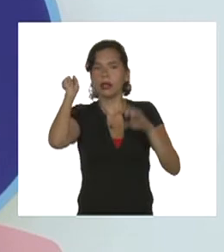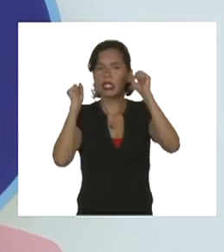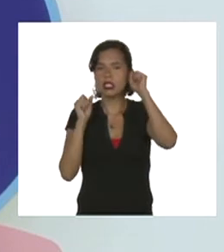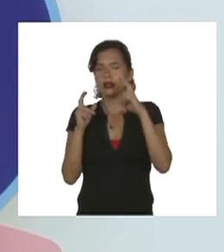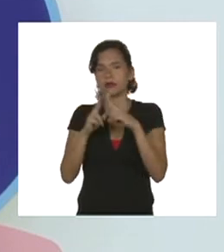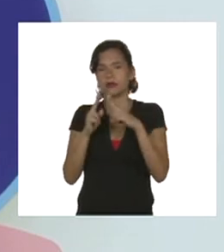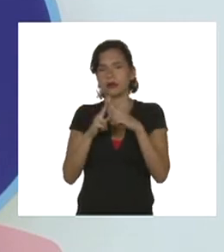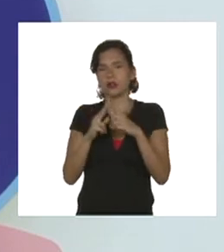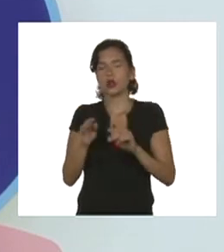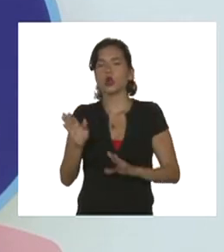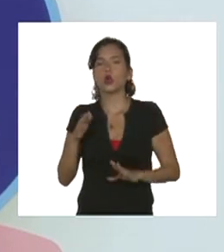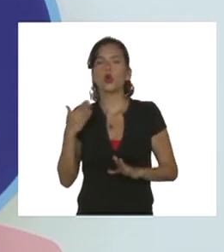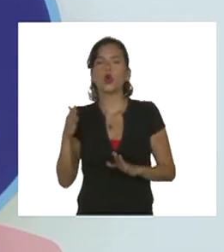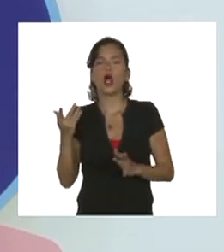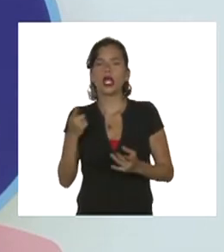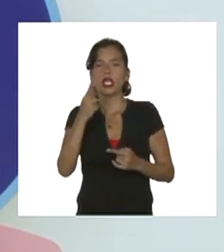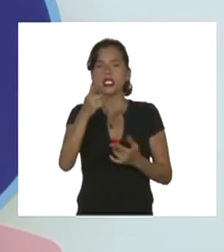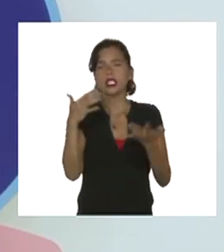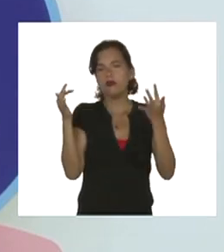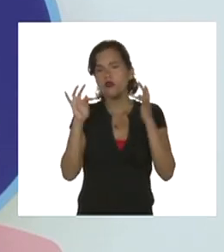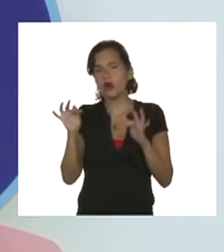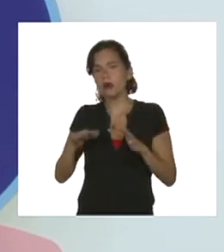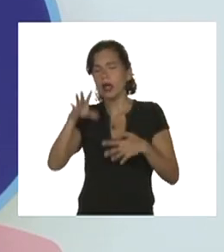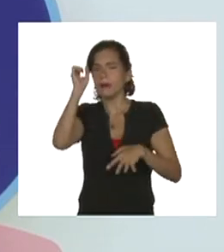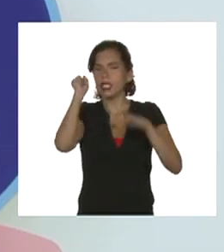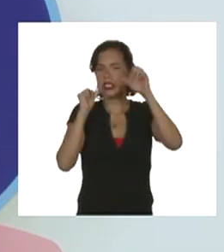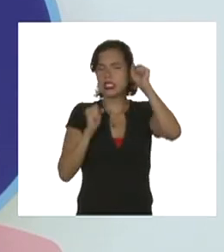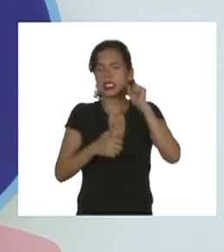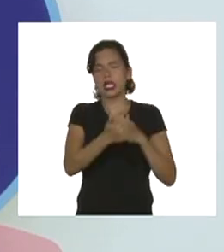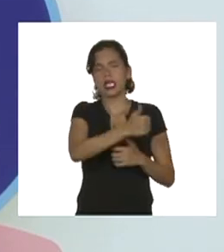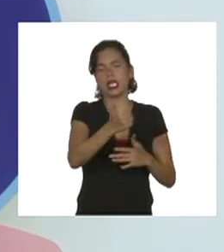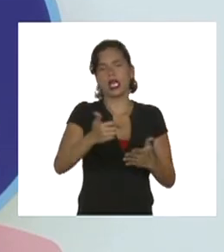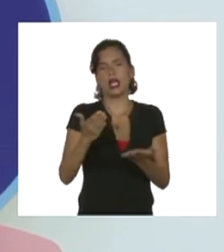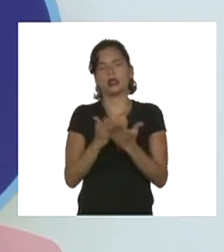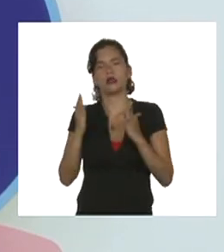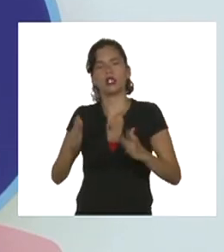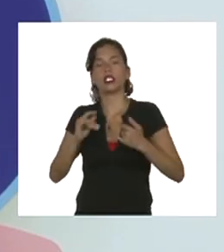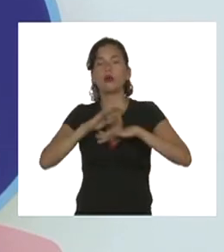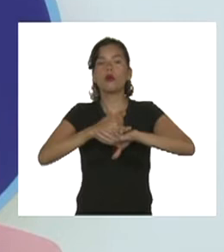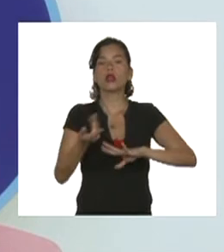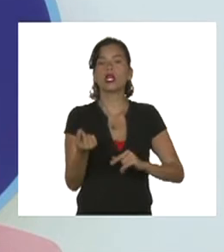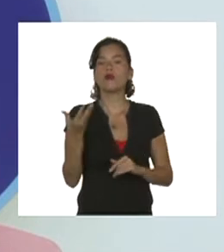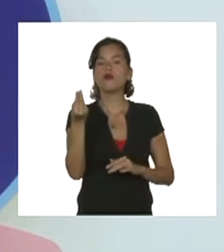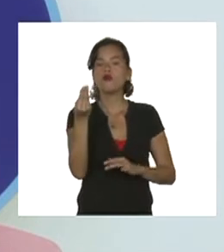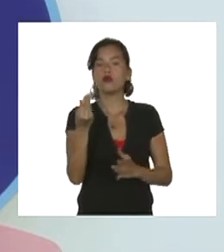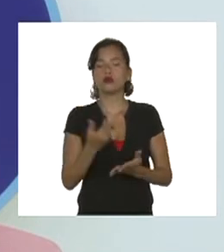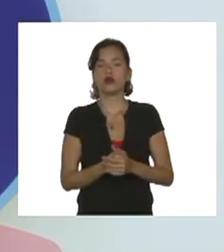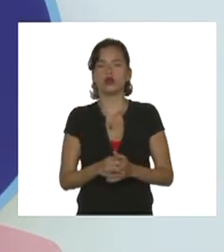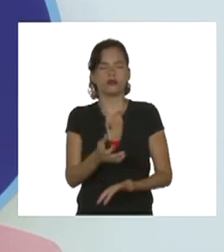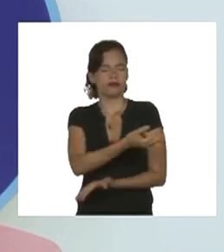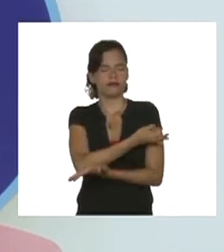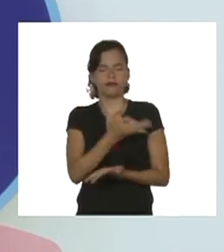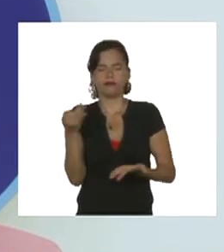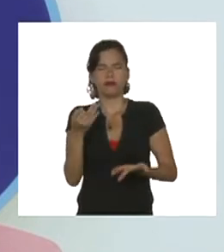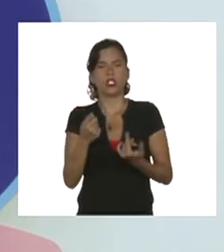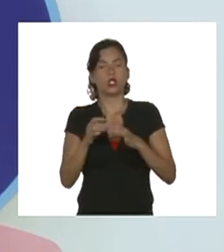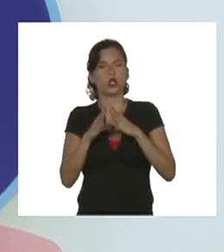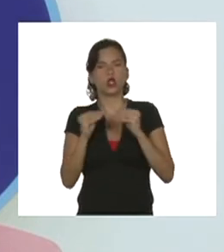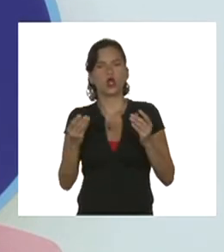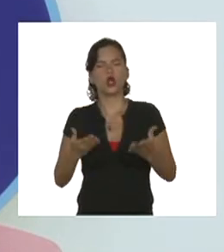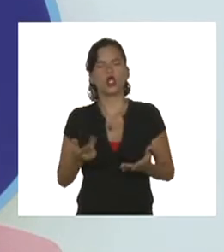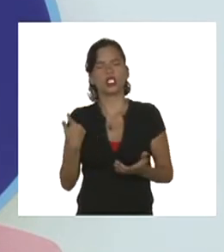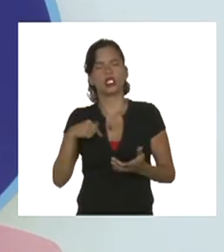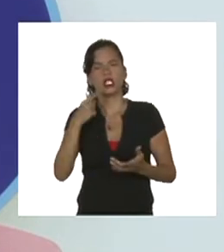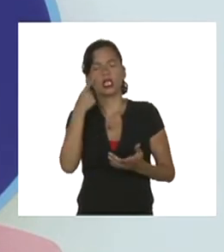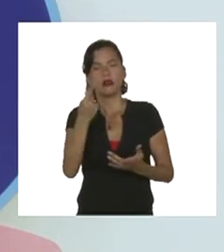reconocer cuál es ese estilo de aprendizaje de ese estudiante, porque muchos son maravillosos en todo lo que se